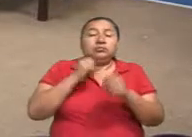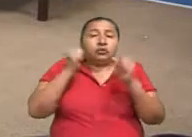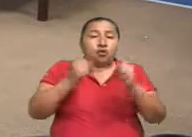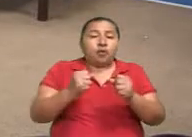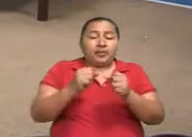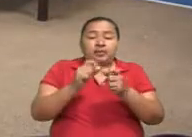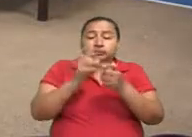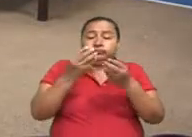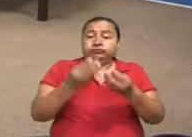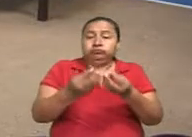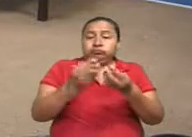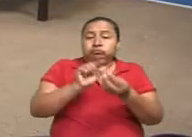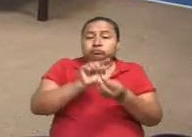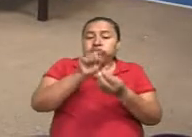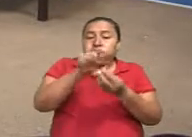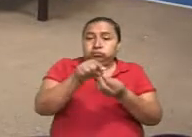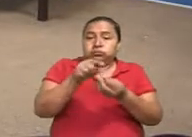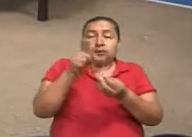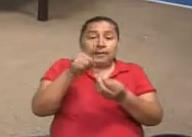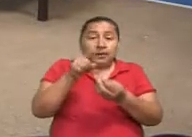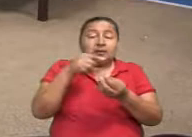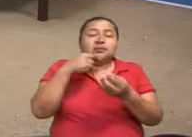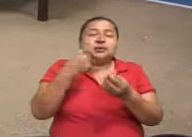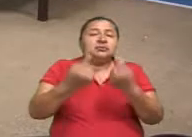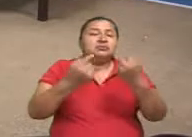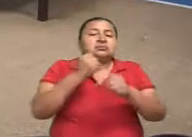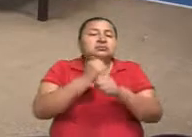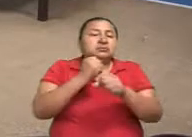principalmente hay que dejar claro cuál es la función